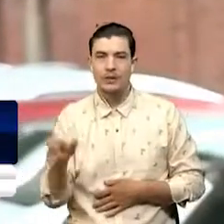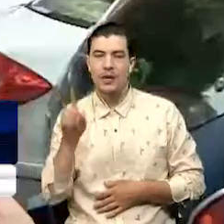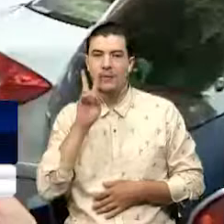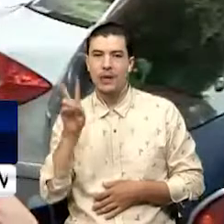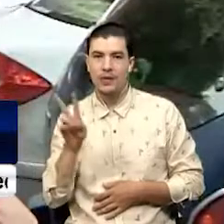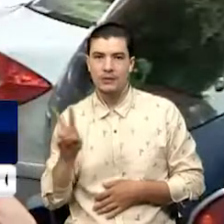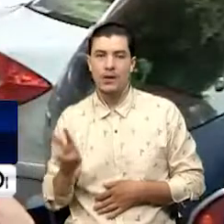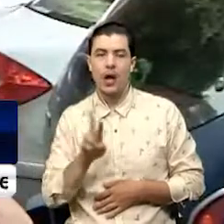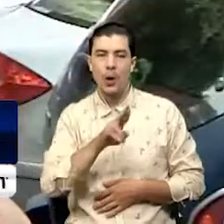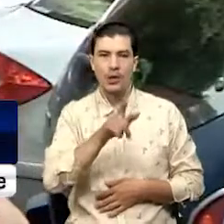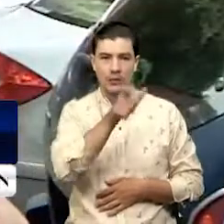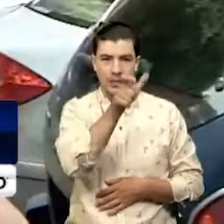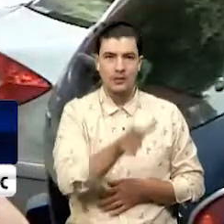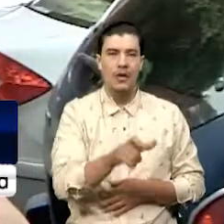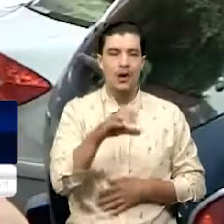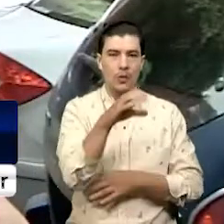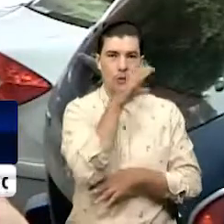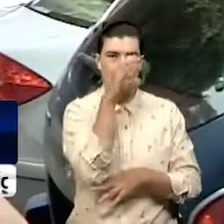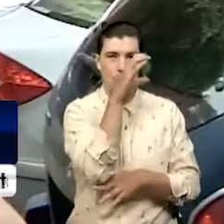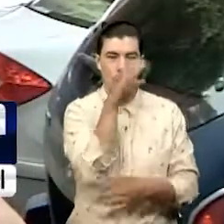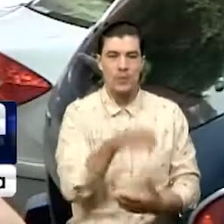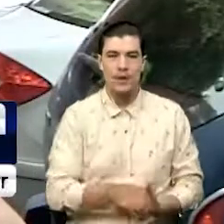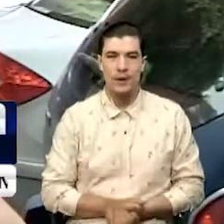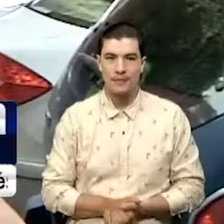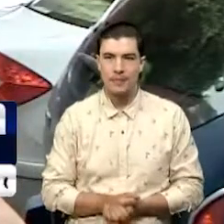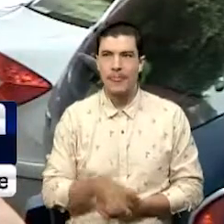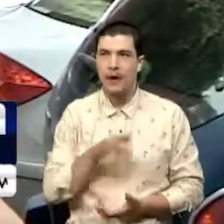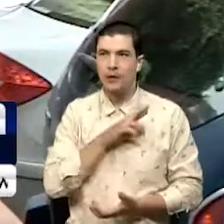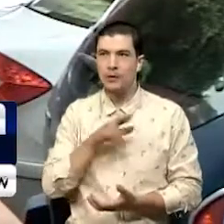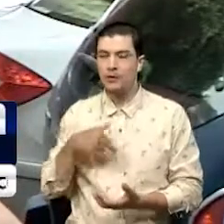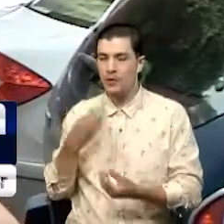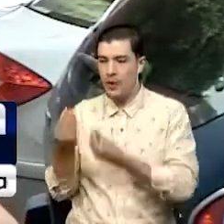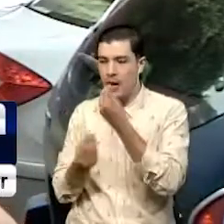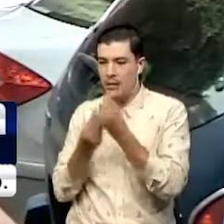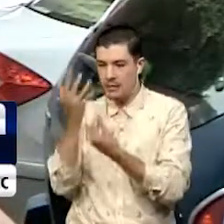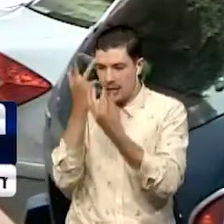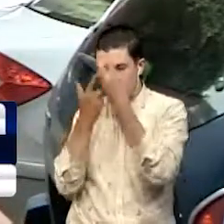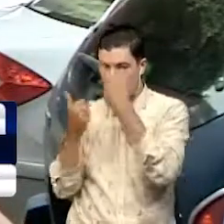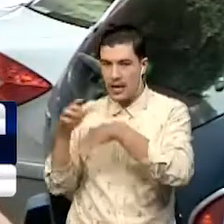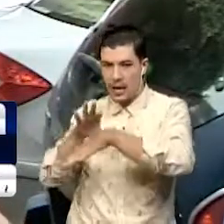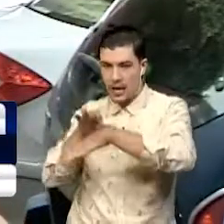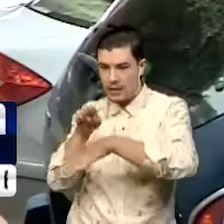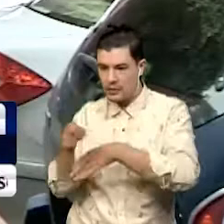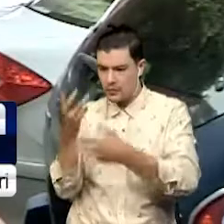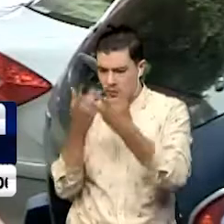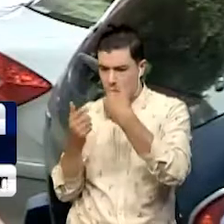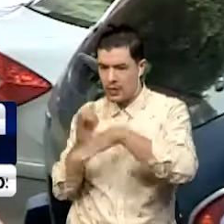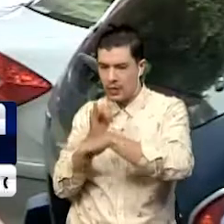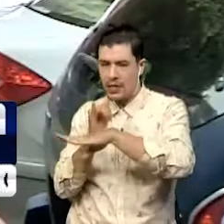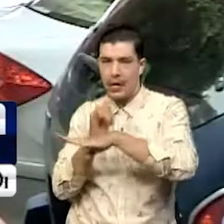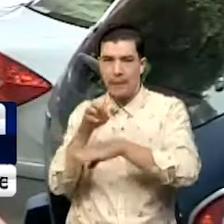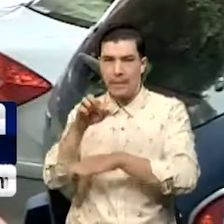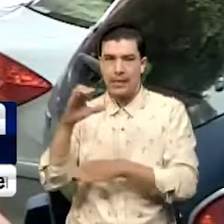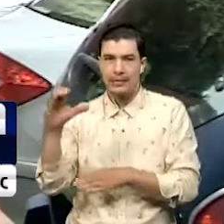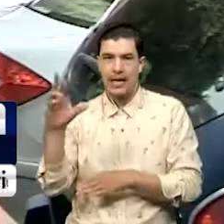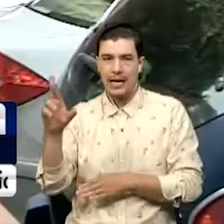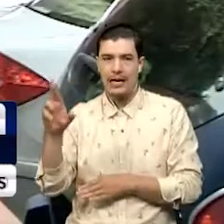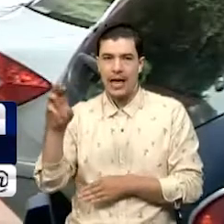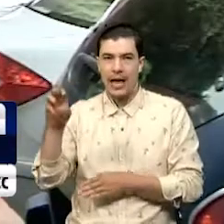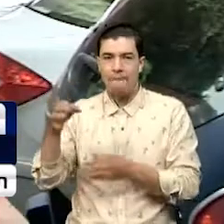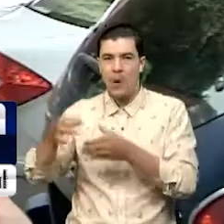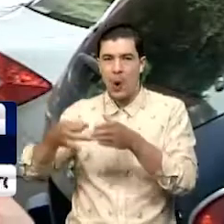colombiano se le hizo el diagnóstico dentro de la institución con pcr molecular salió